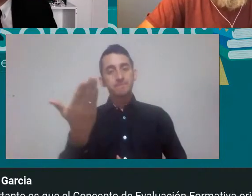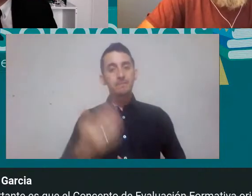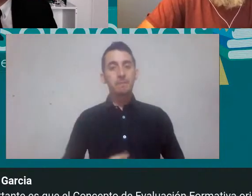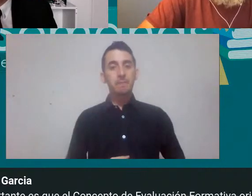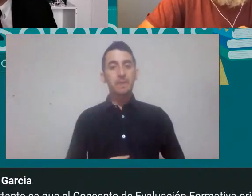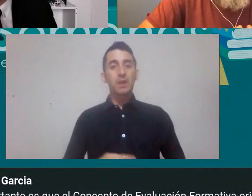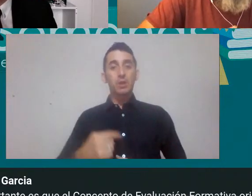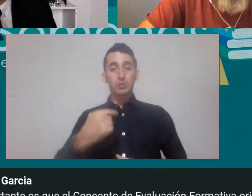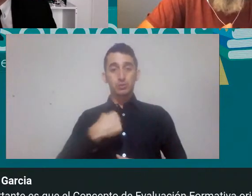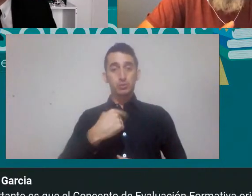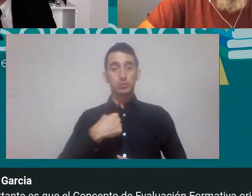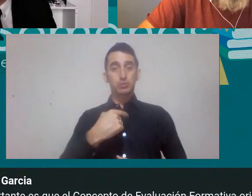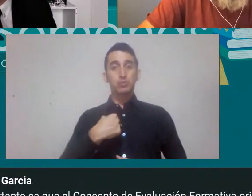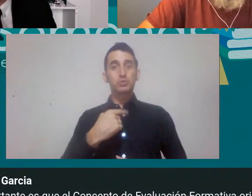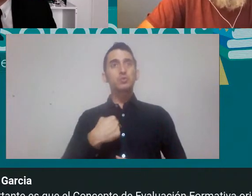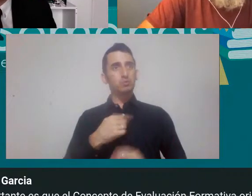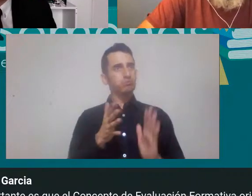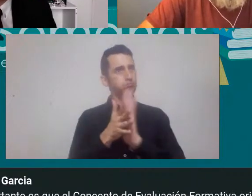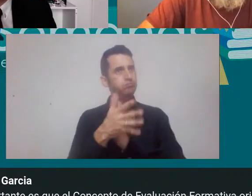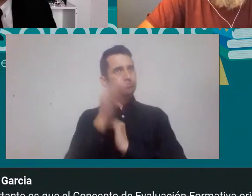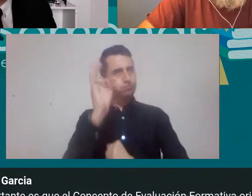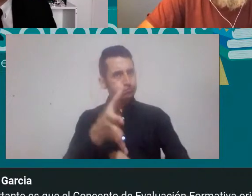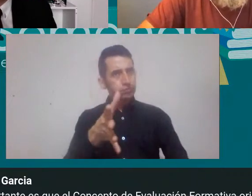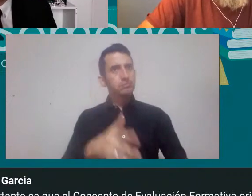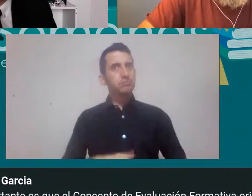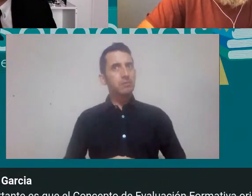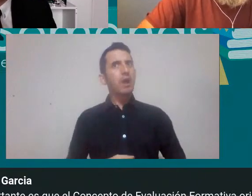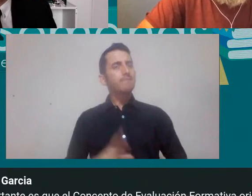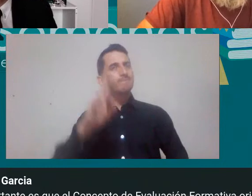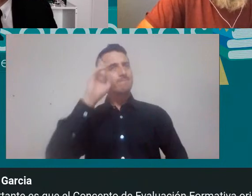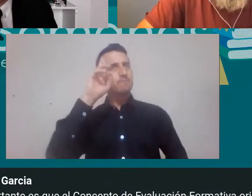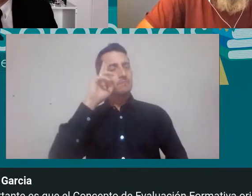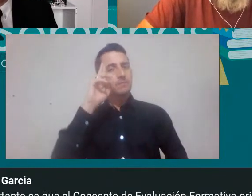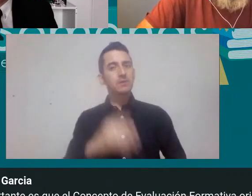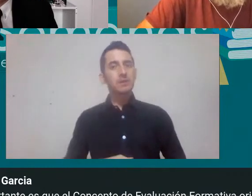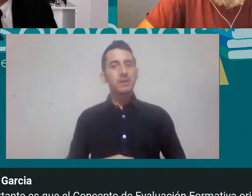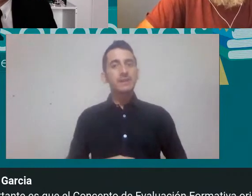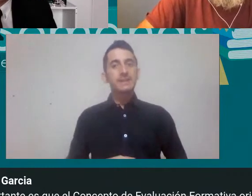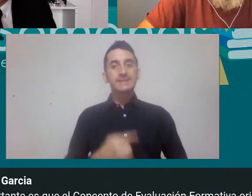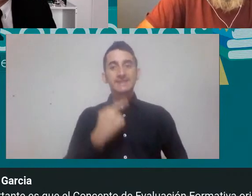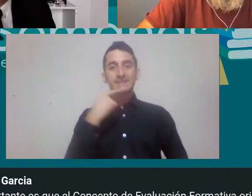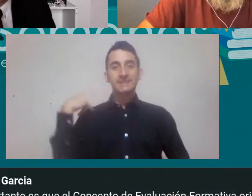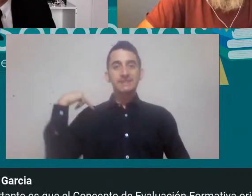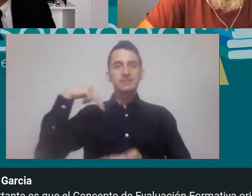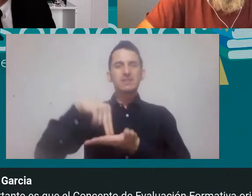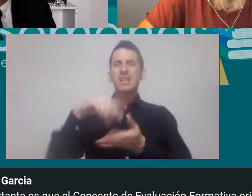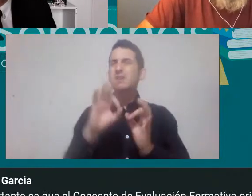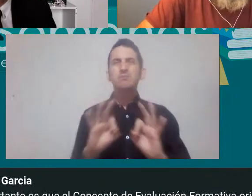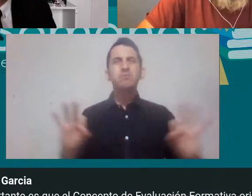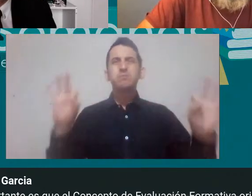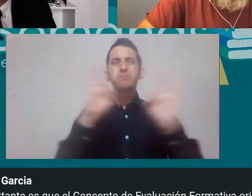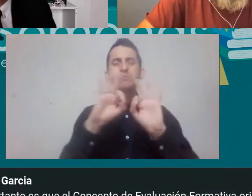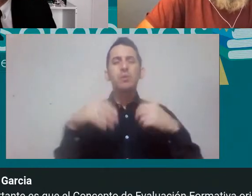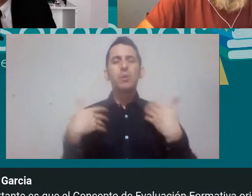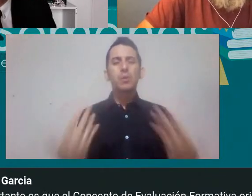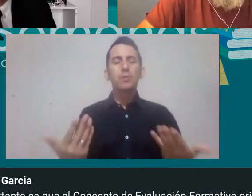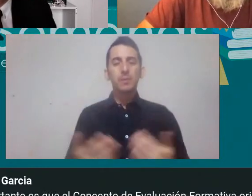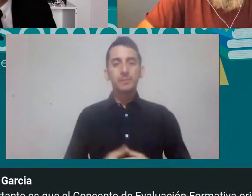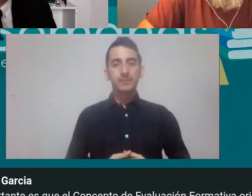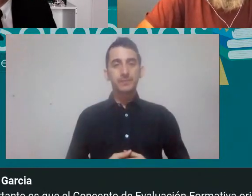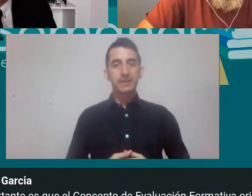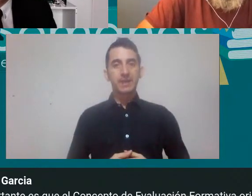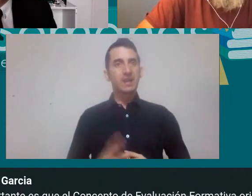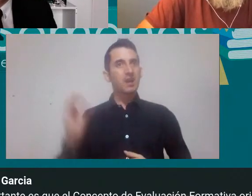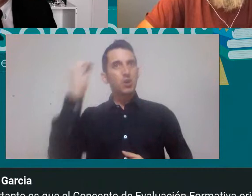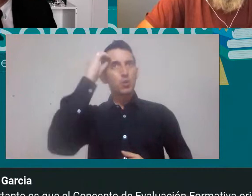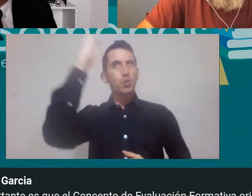lo suscribo, lo firmo y lo apoyo. Dice Gerardo que lo realmente importante es que el